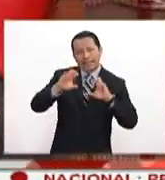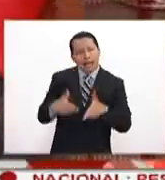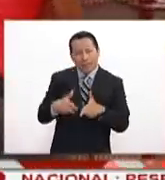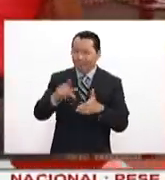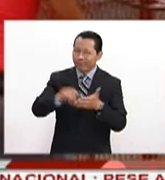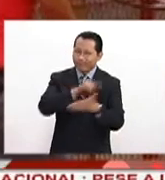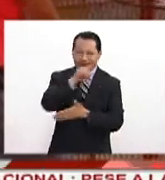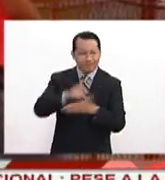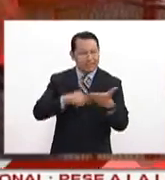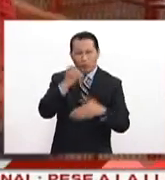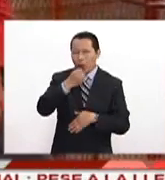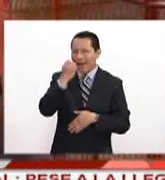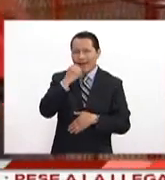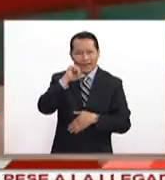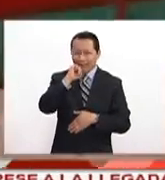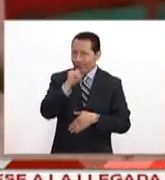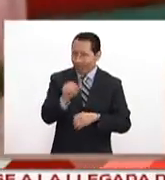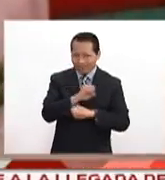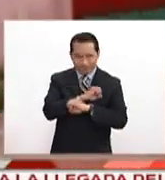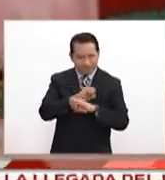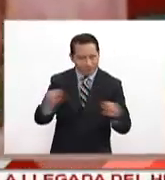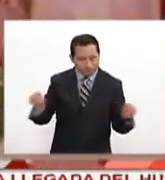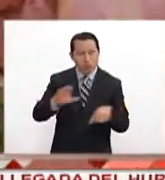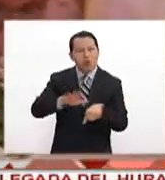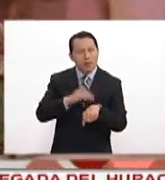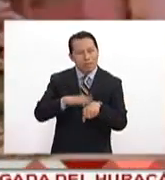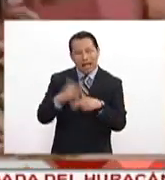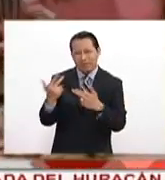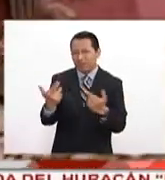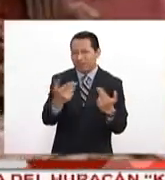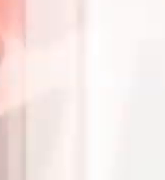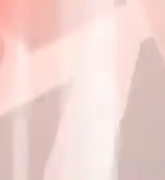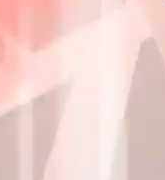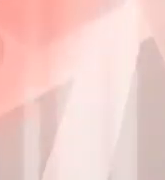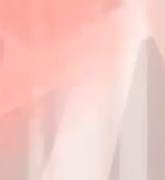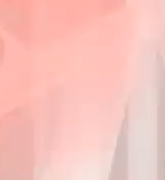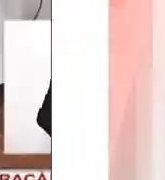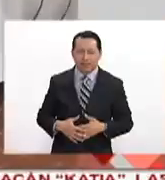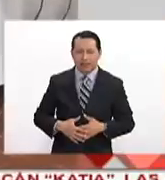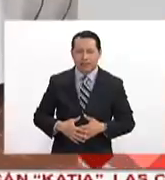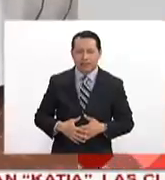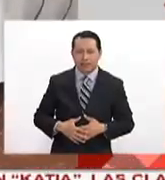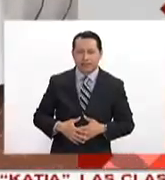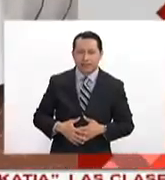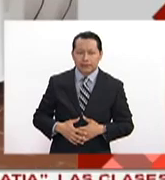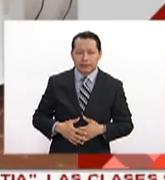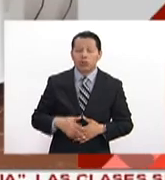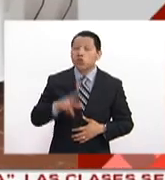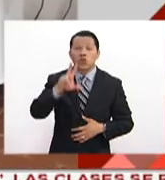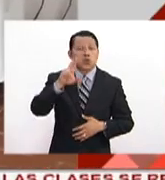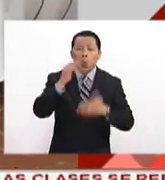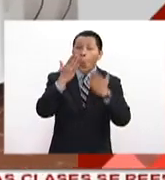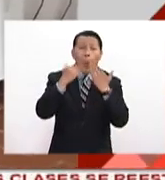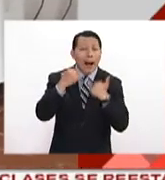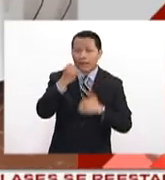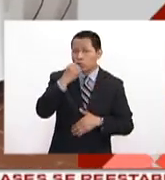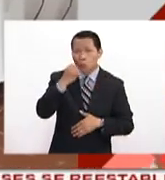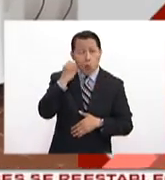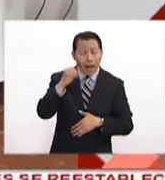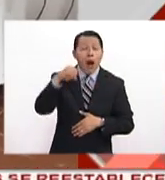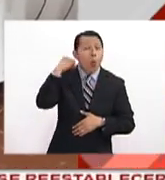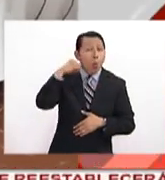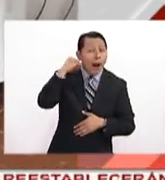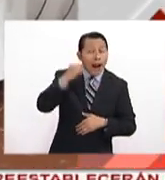que sufrieron el mayor daño por el sismo del jueves. No habrá clases ni en Oaxaca ni